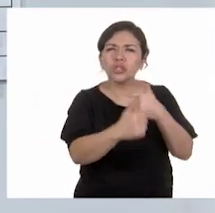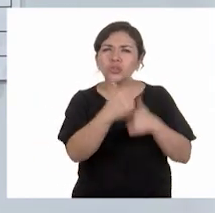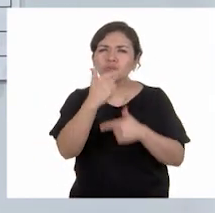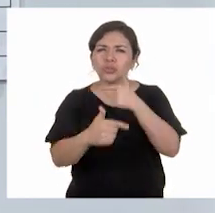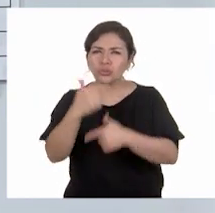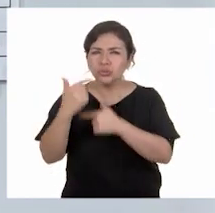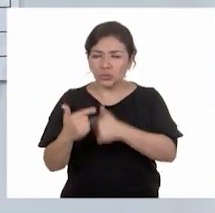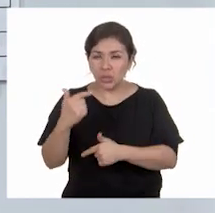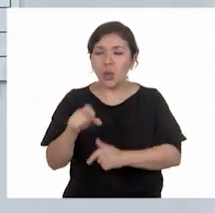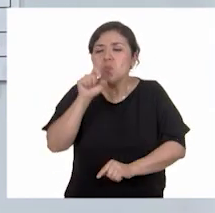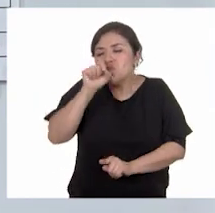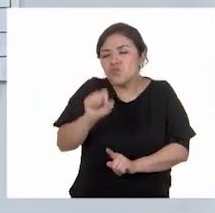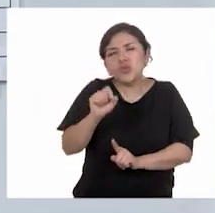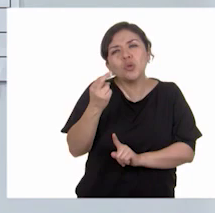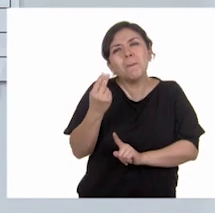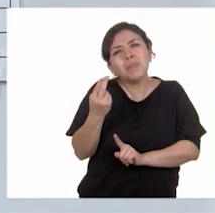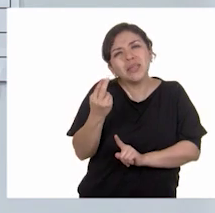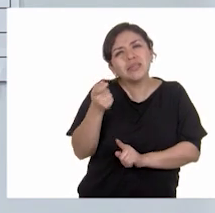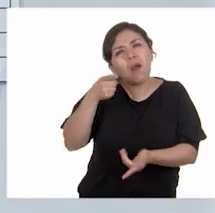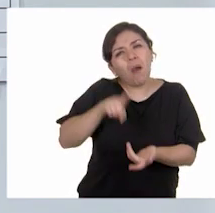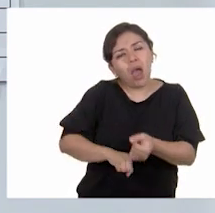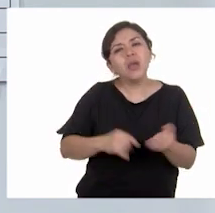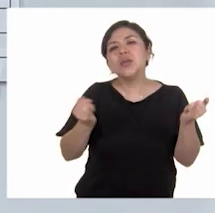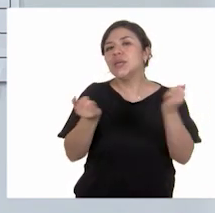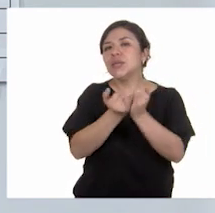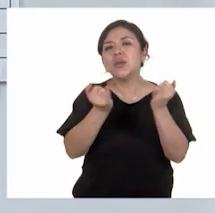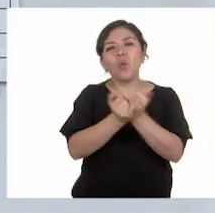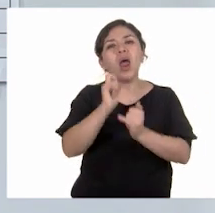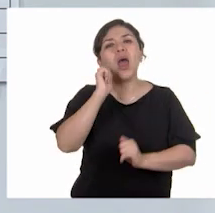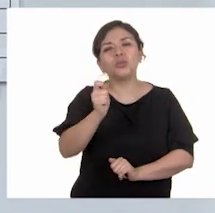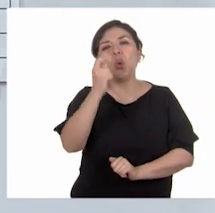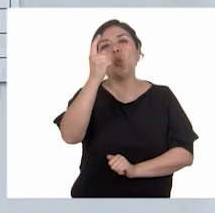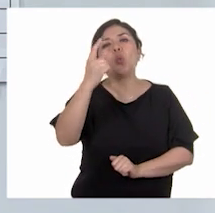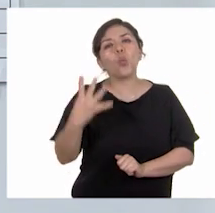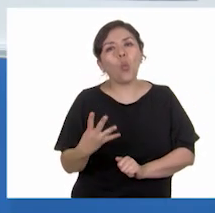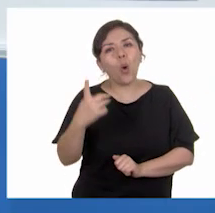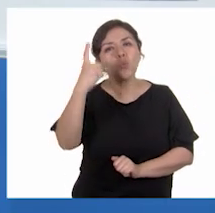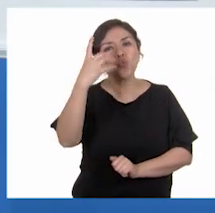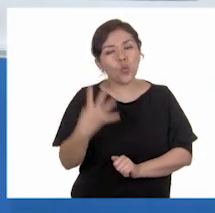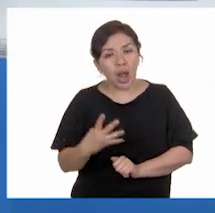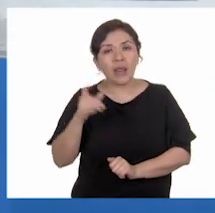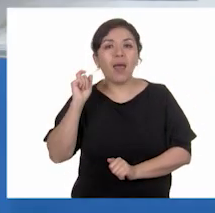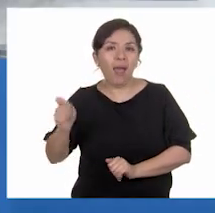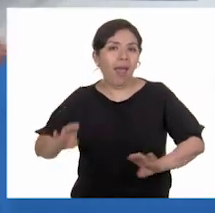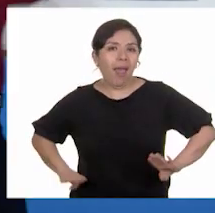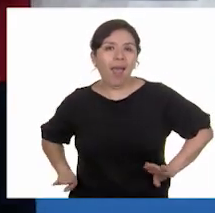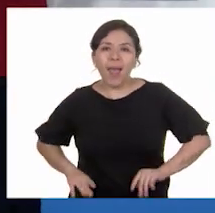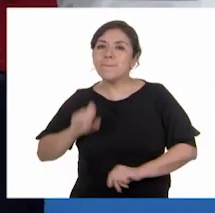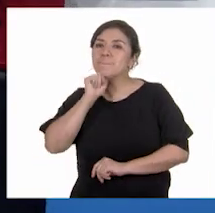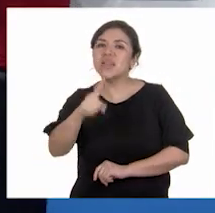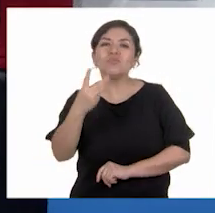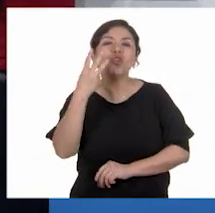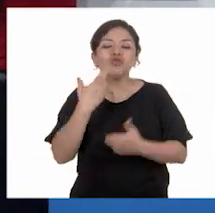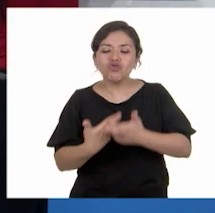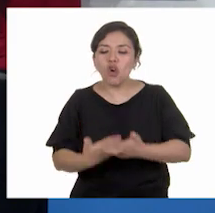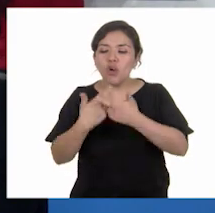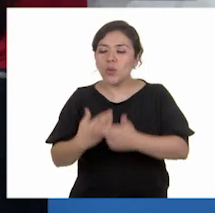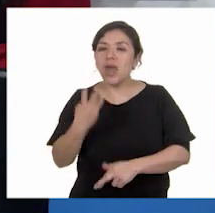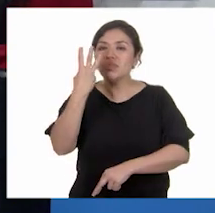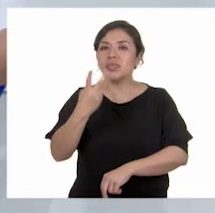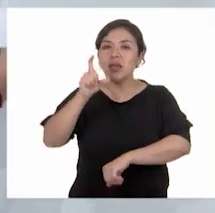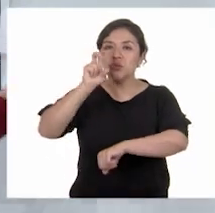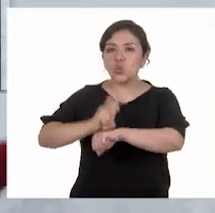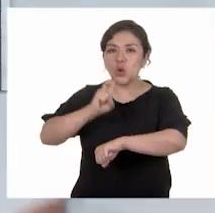piezas... Y el punto 25 también es un cuarto del entero, que serían tres huevos